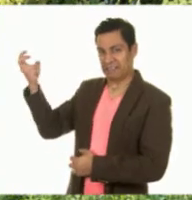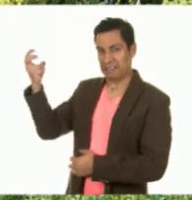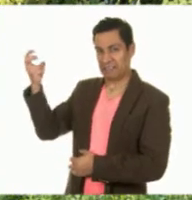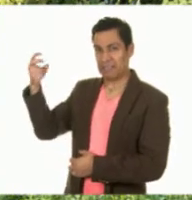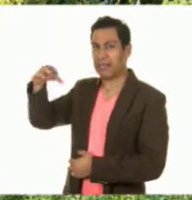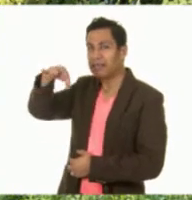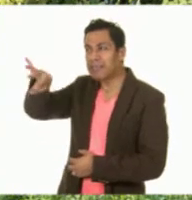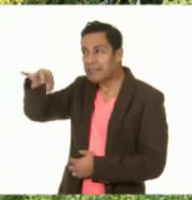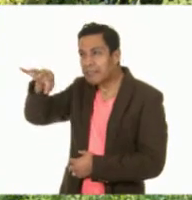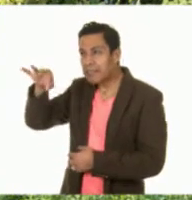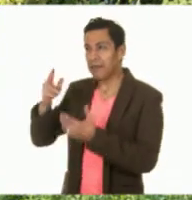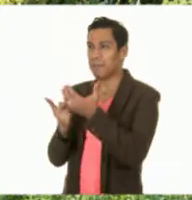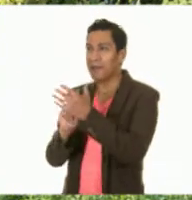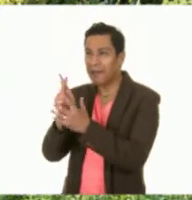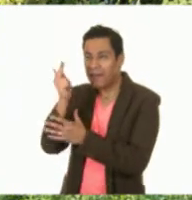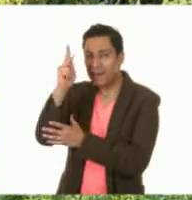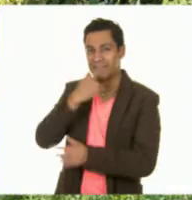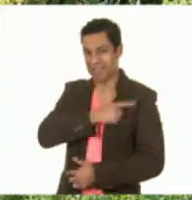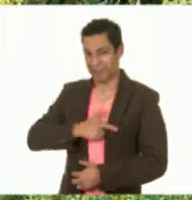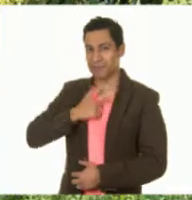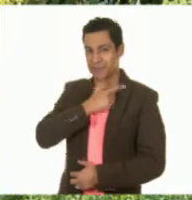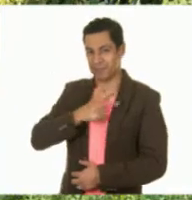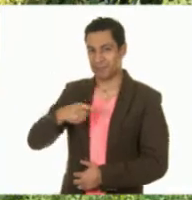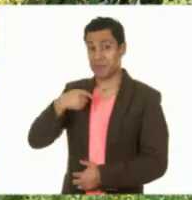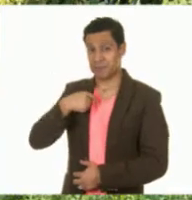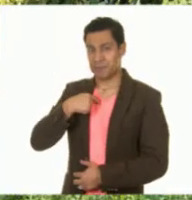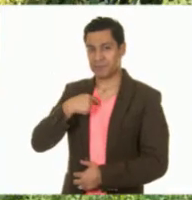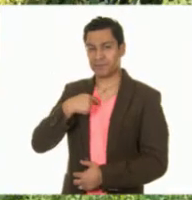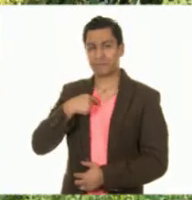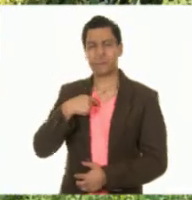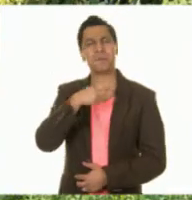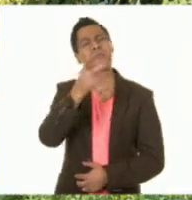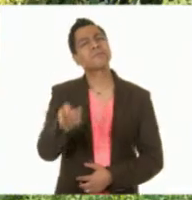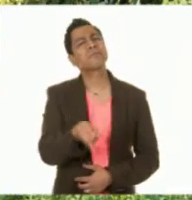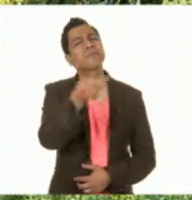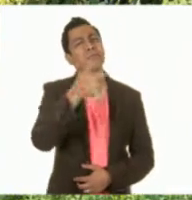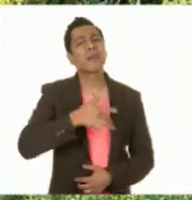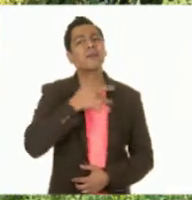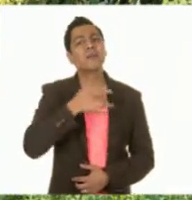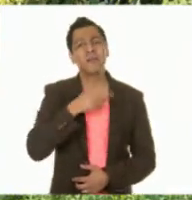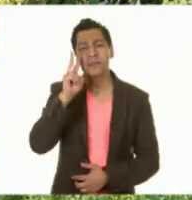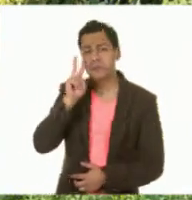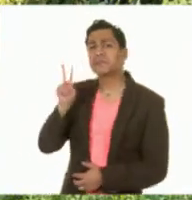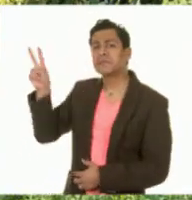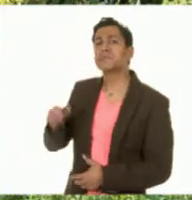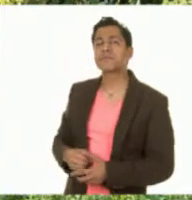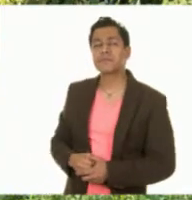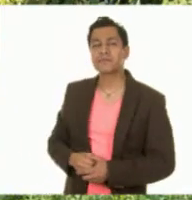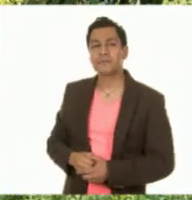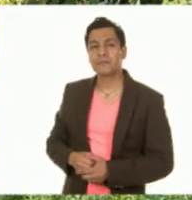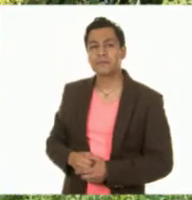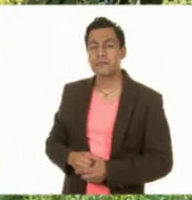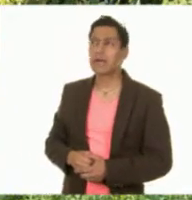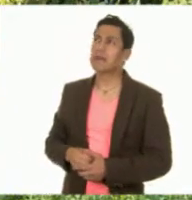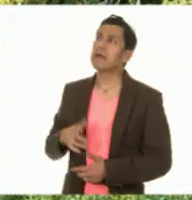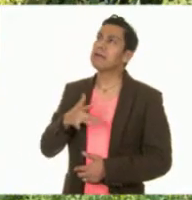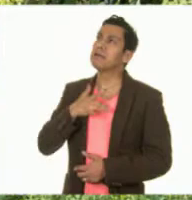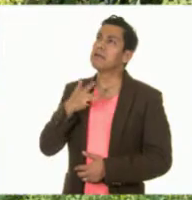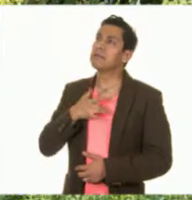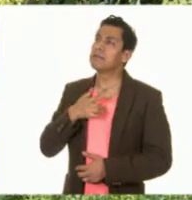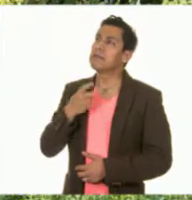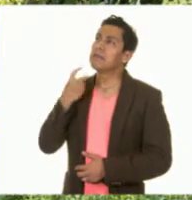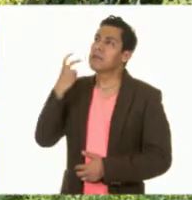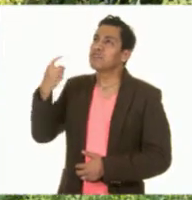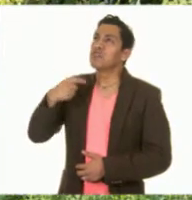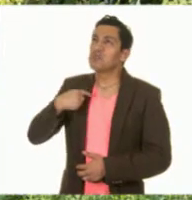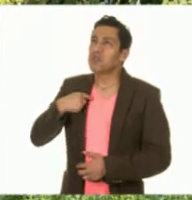gustan las plantas. ¿Qué te hace sentir? Me hace sentir eso, que yo